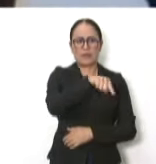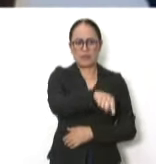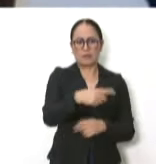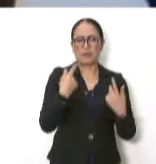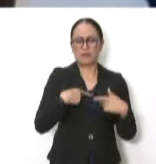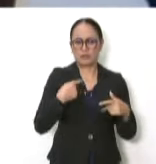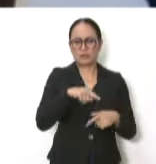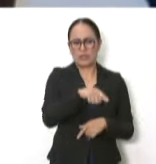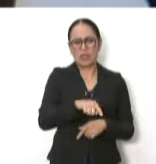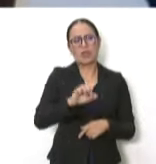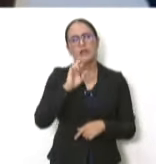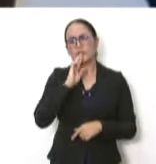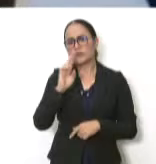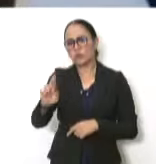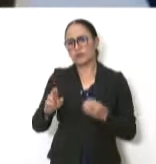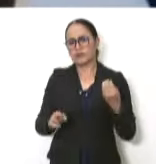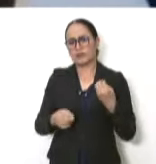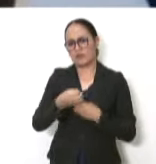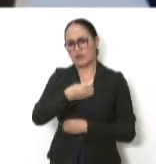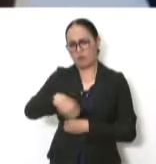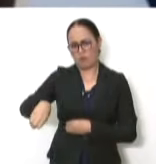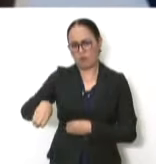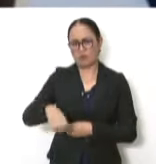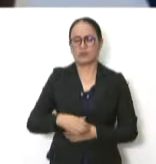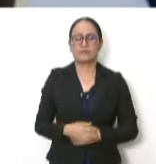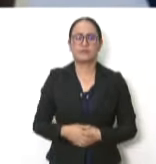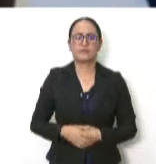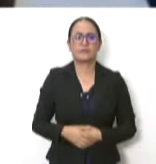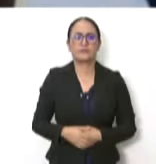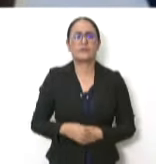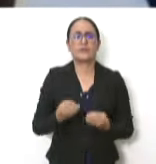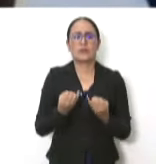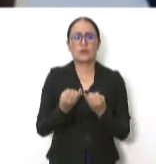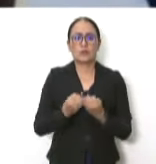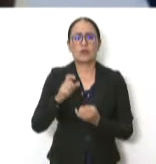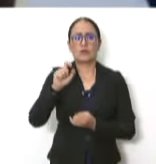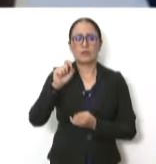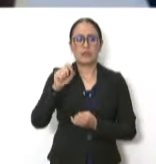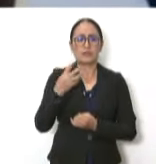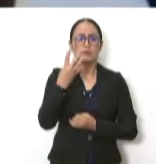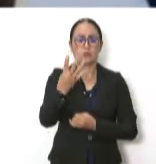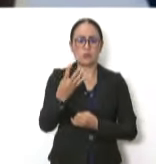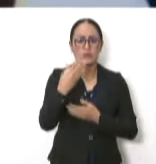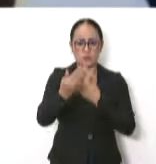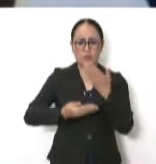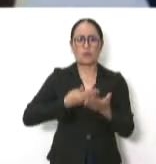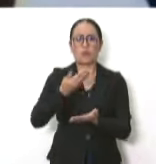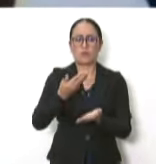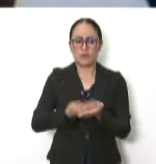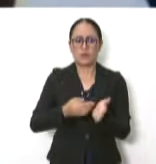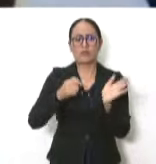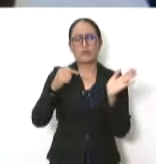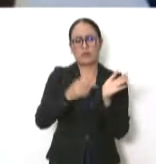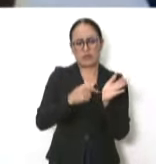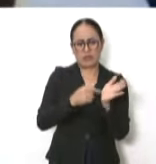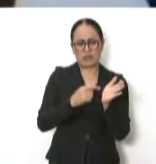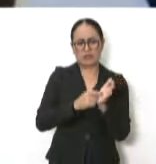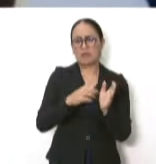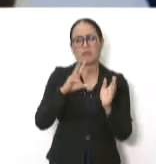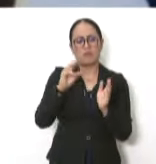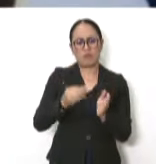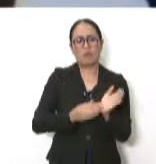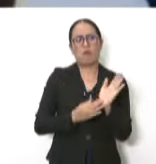obligado dar respuesta. Igualmente se presentan 24 proyectos de resolución que proponen tener por no